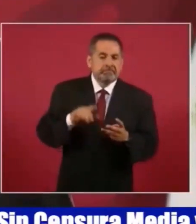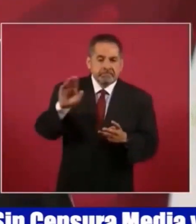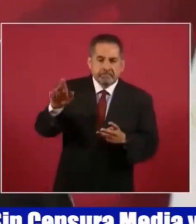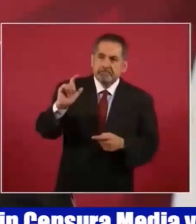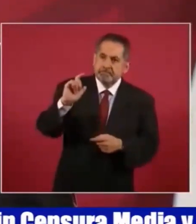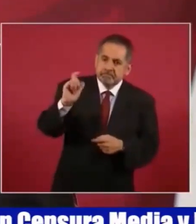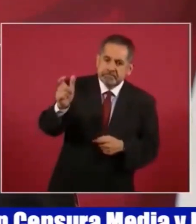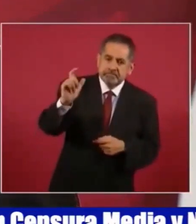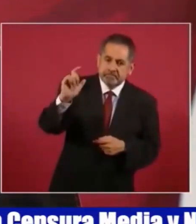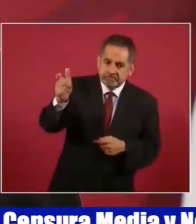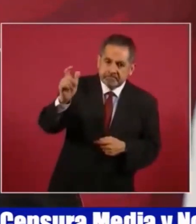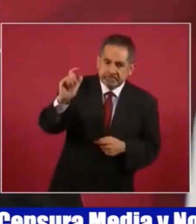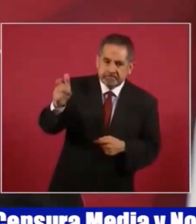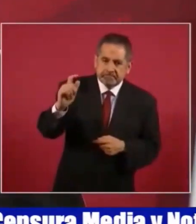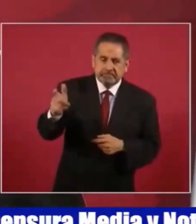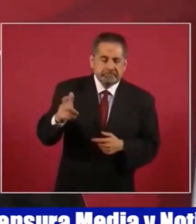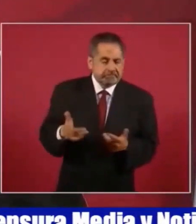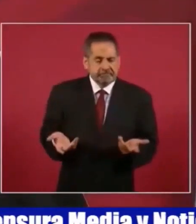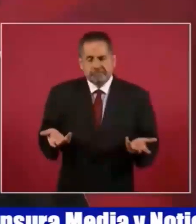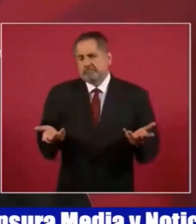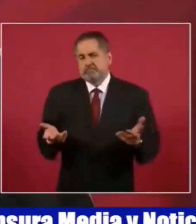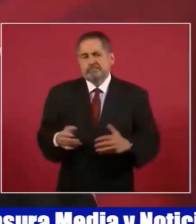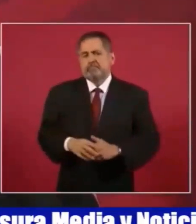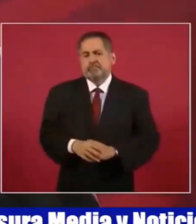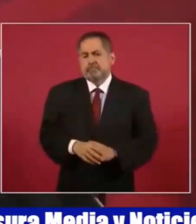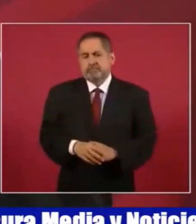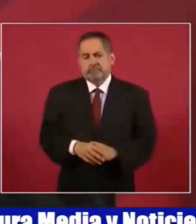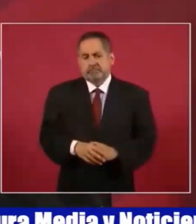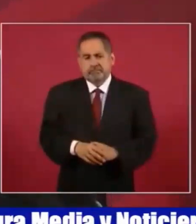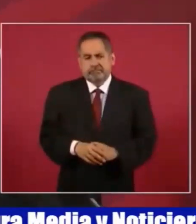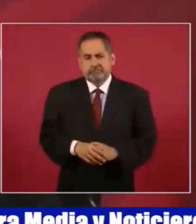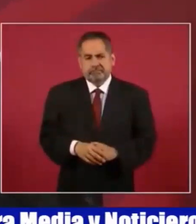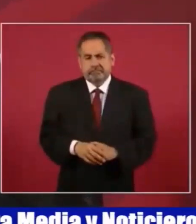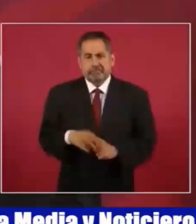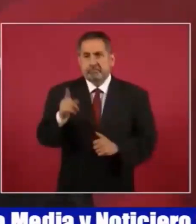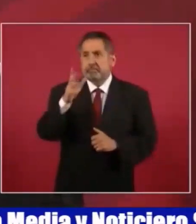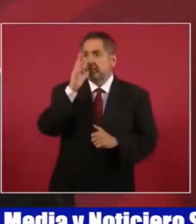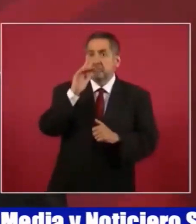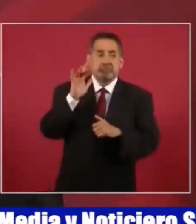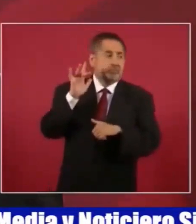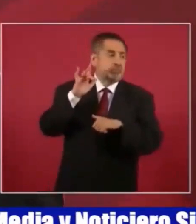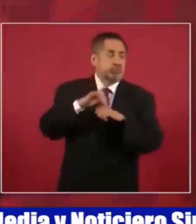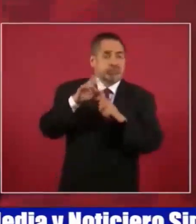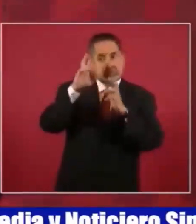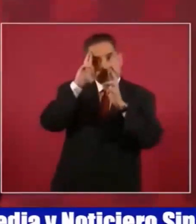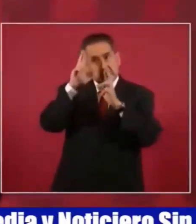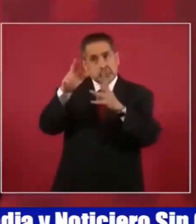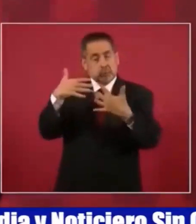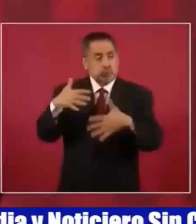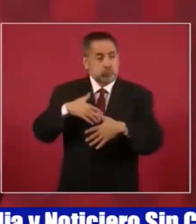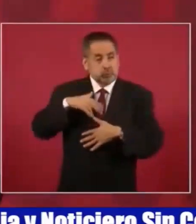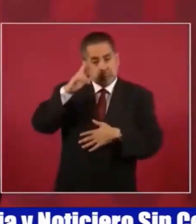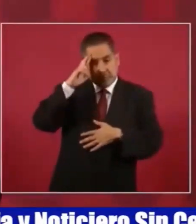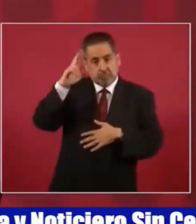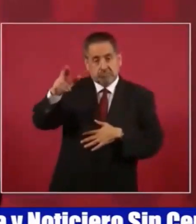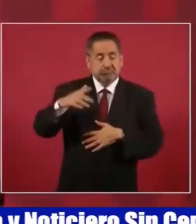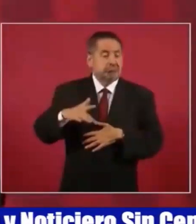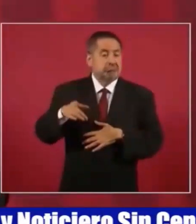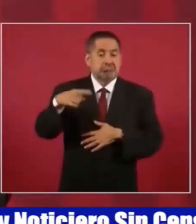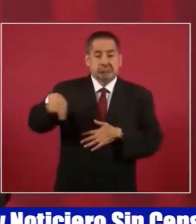pagando, y son así como intocables, ¿no? se sienten